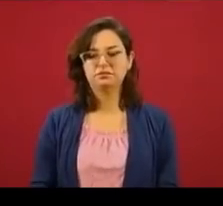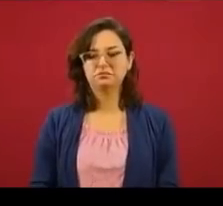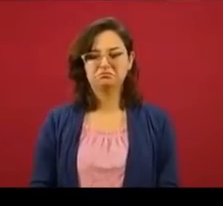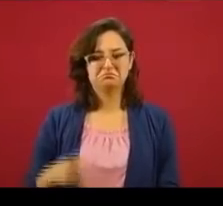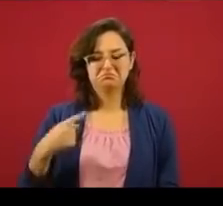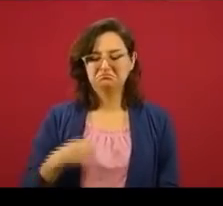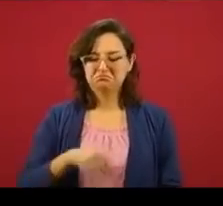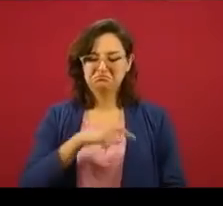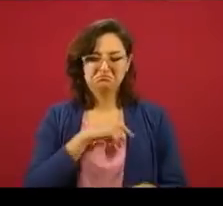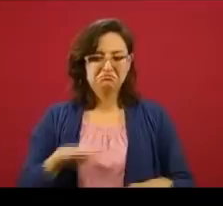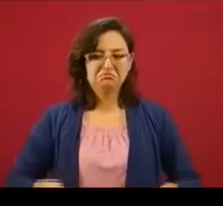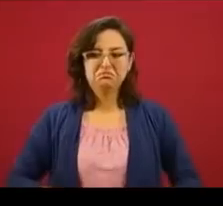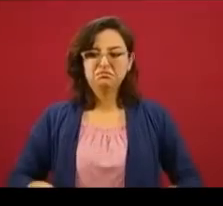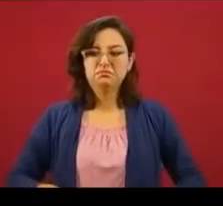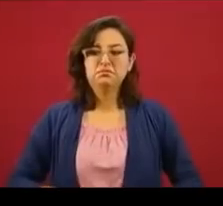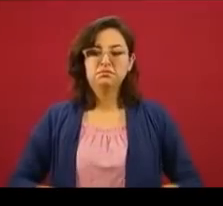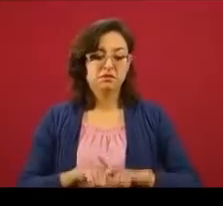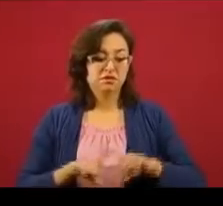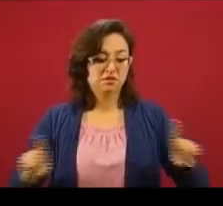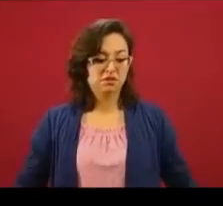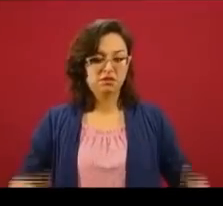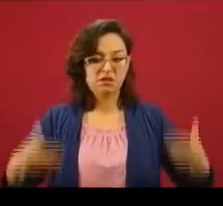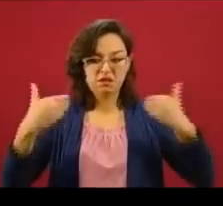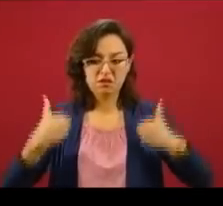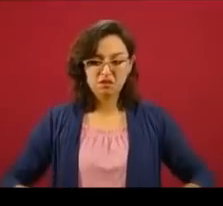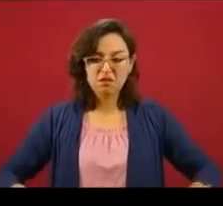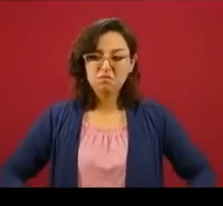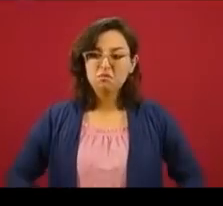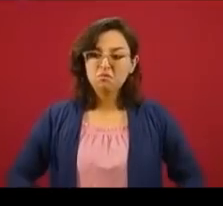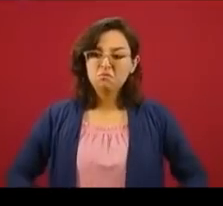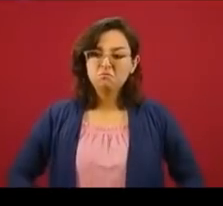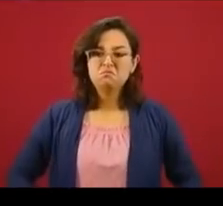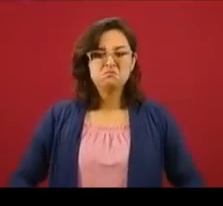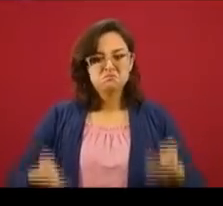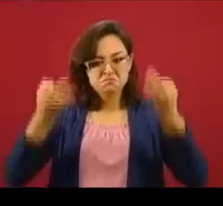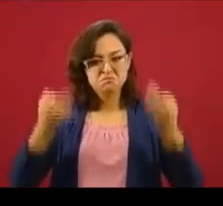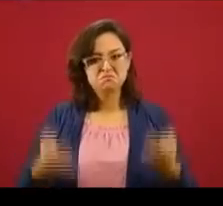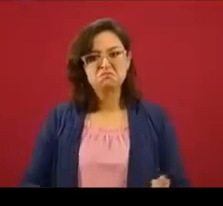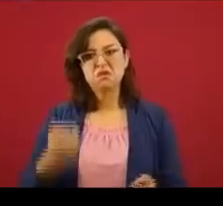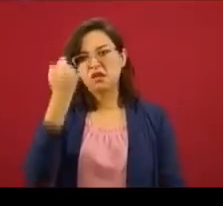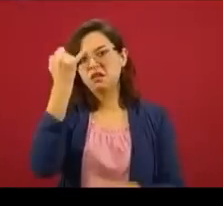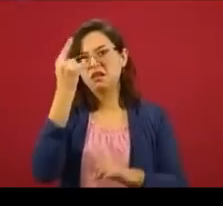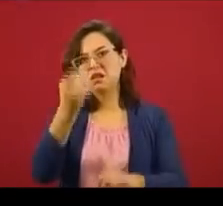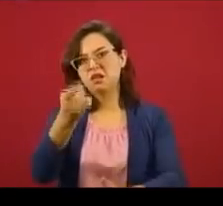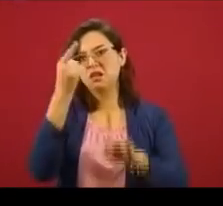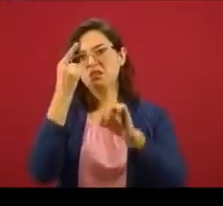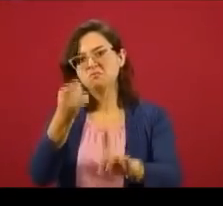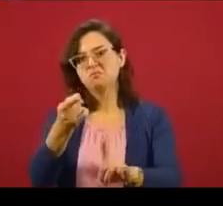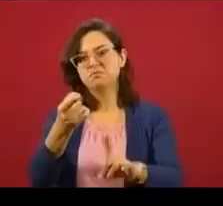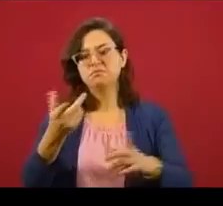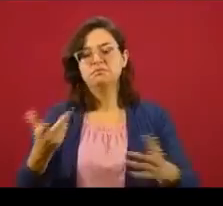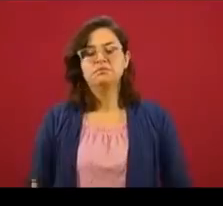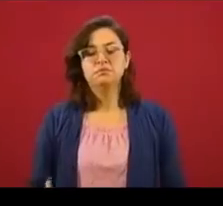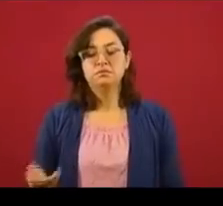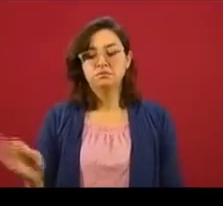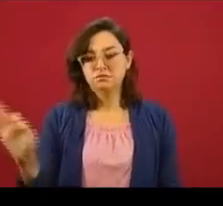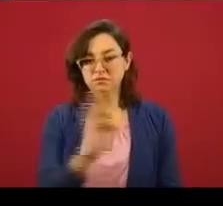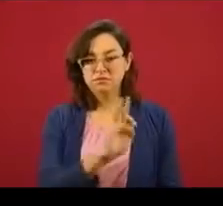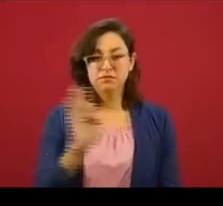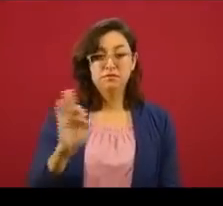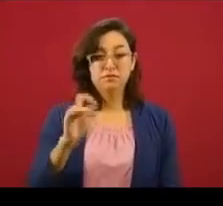haríamos algo así. Por nuestros principios, por nuestros ideales, porque nos estaríamos